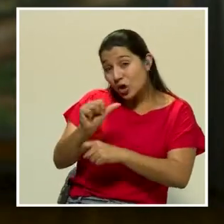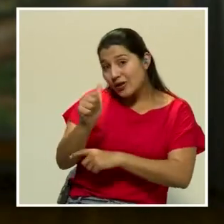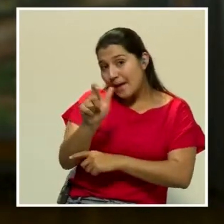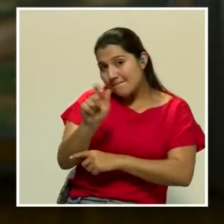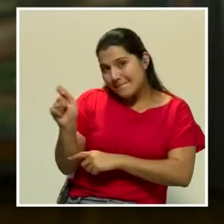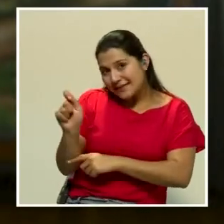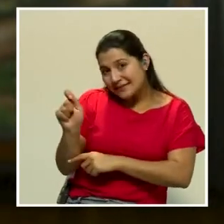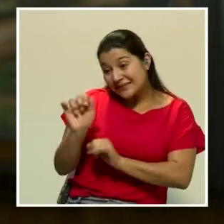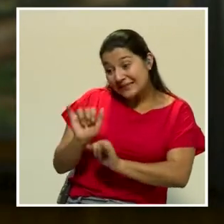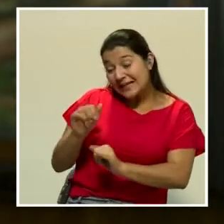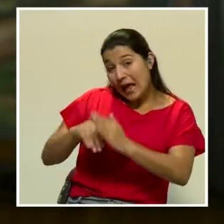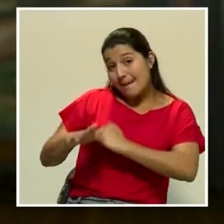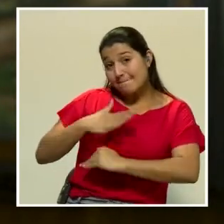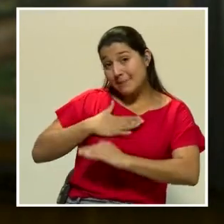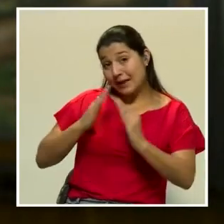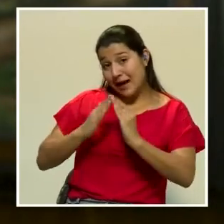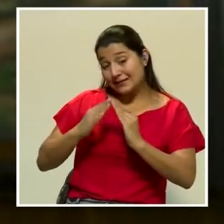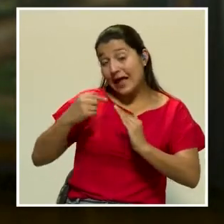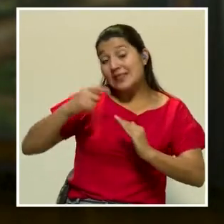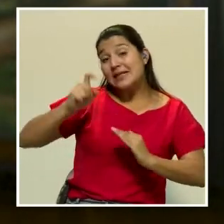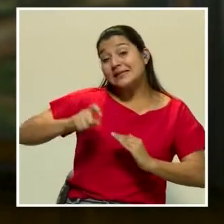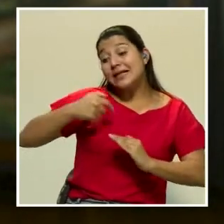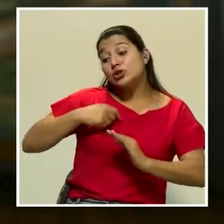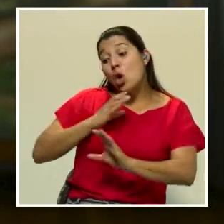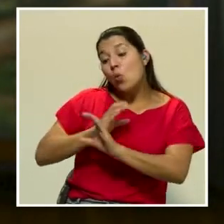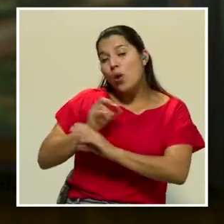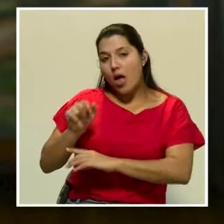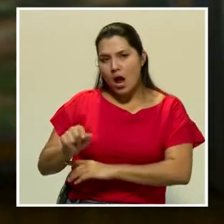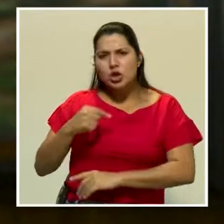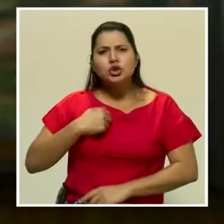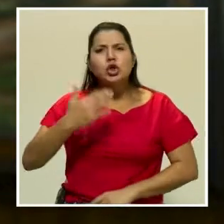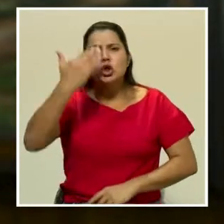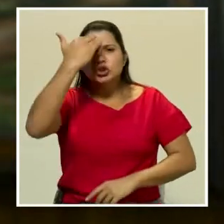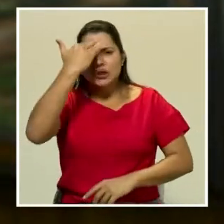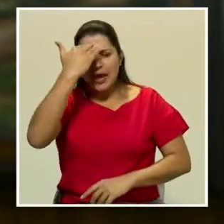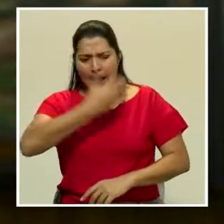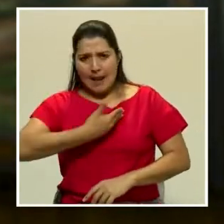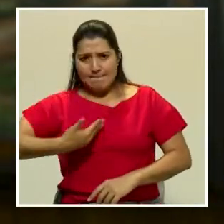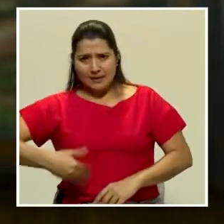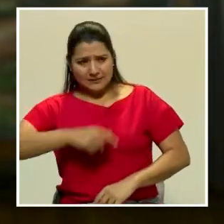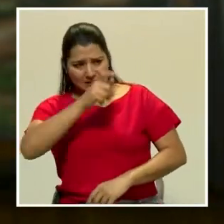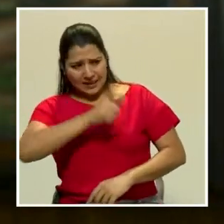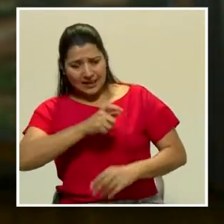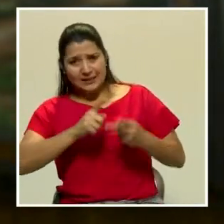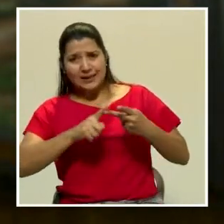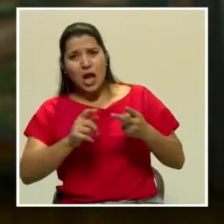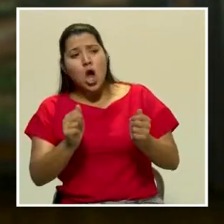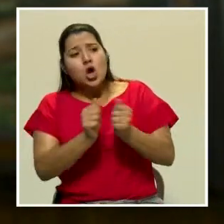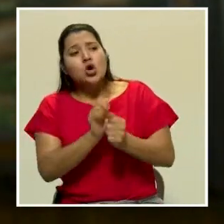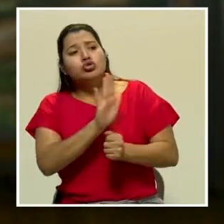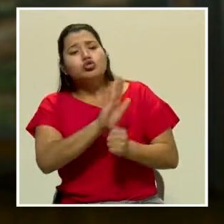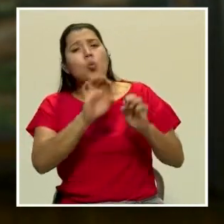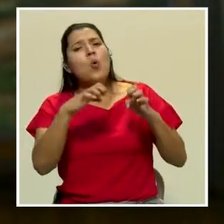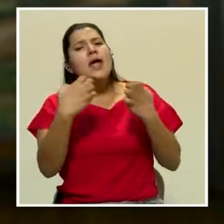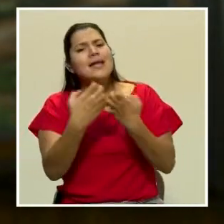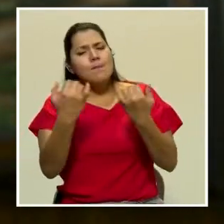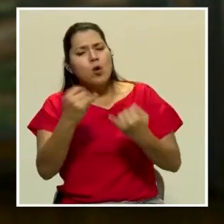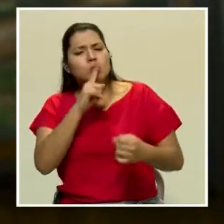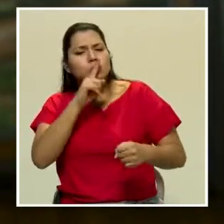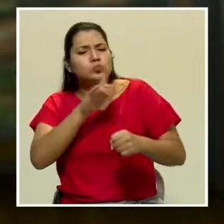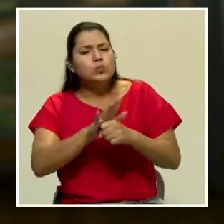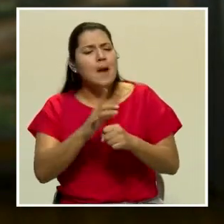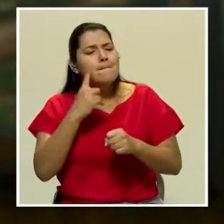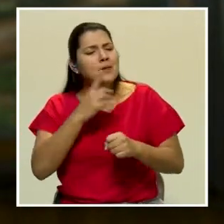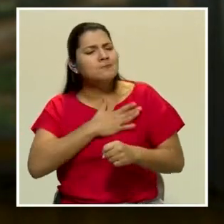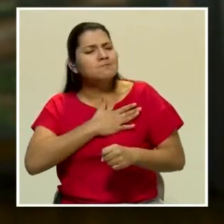cuidados. Sé que el presidente, junto con su equipo, están comprometidos a dar lo mejor por este